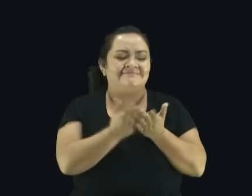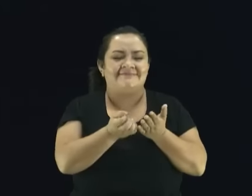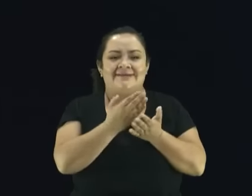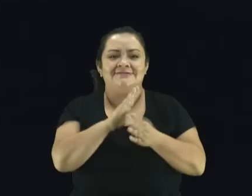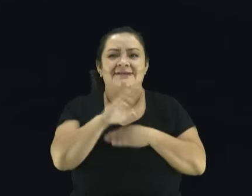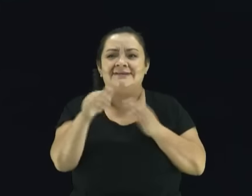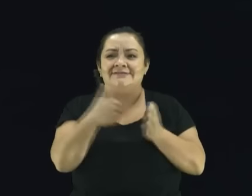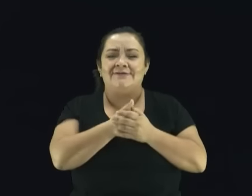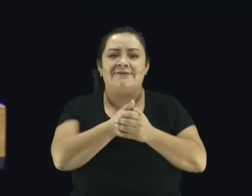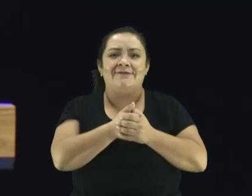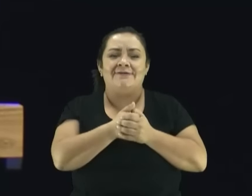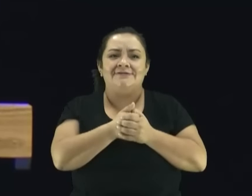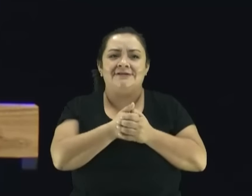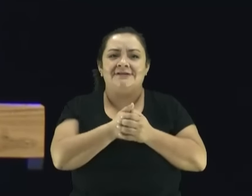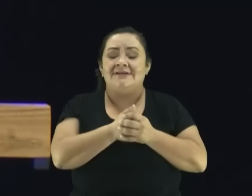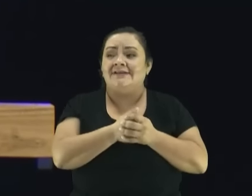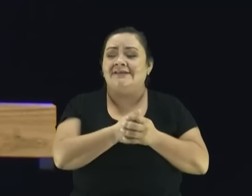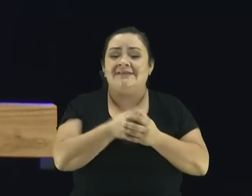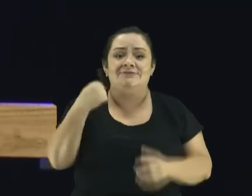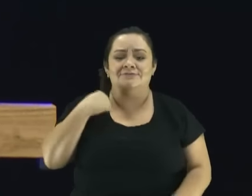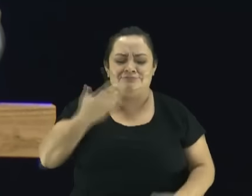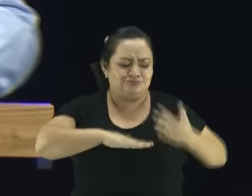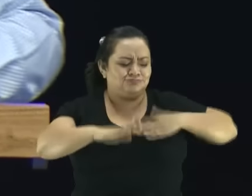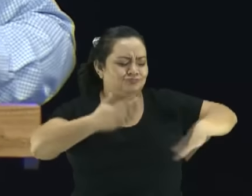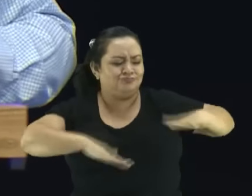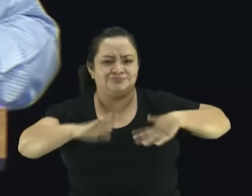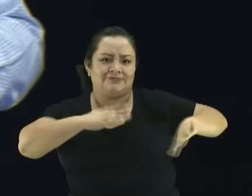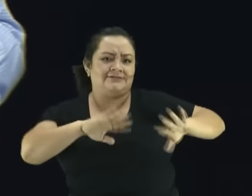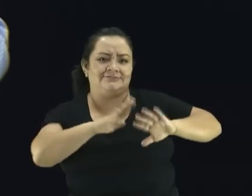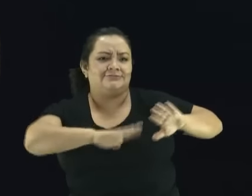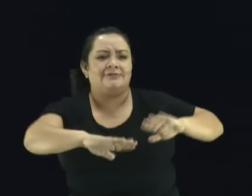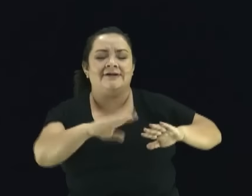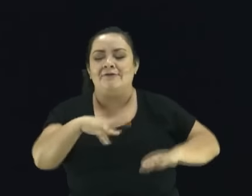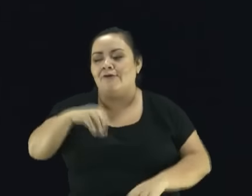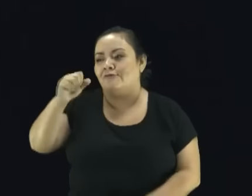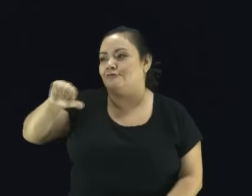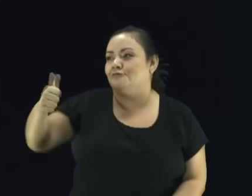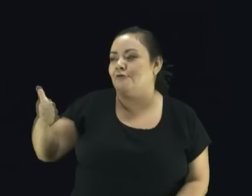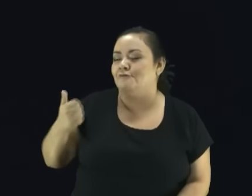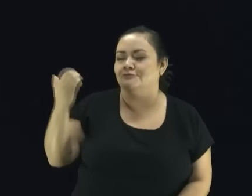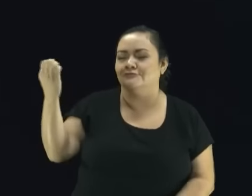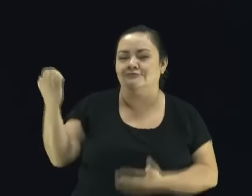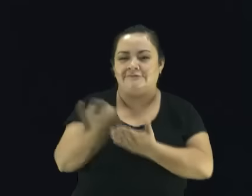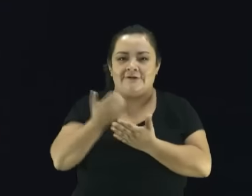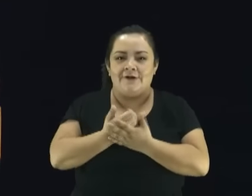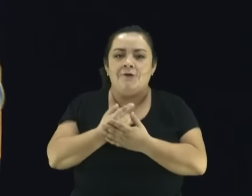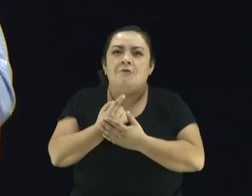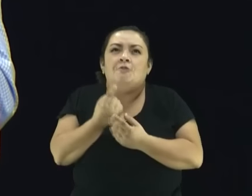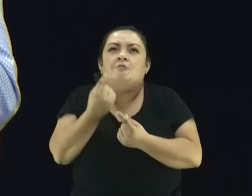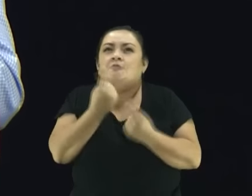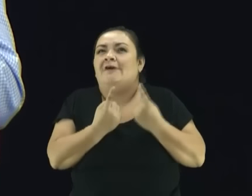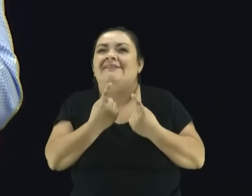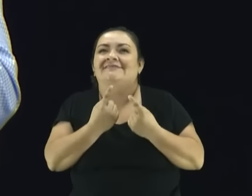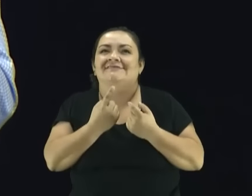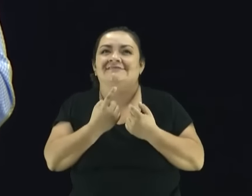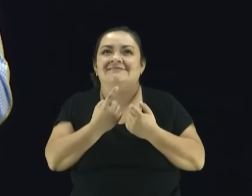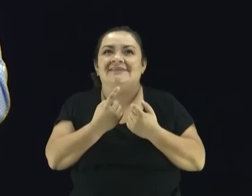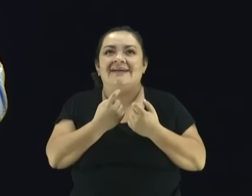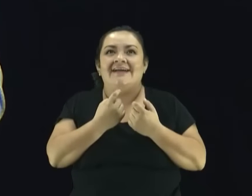tiras el mene y no te hacen caso que sacudan las sandalias de tus pies y que salgas para otro lado Qué es la insistencia de estar